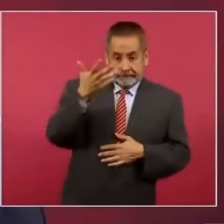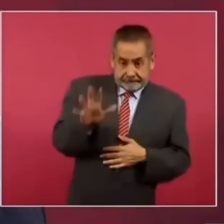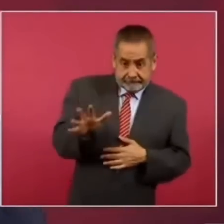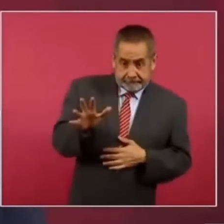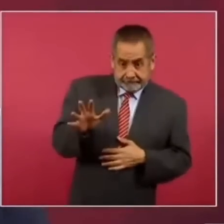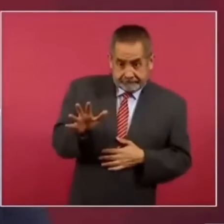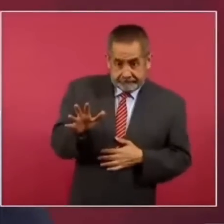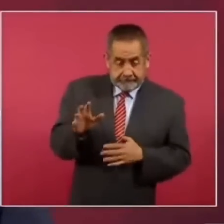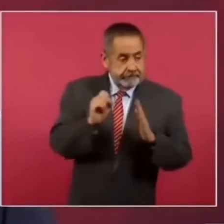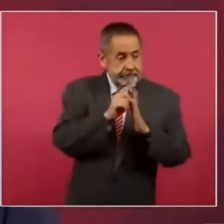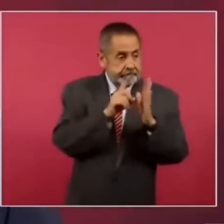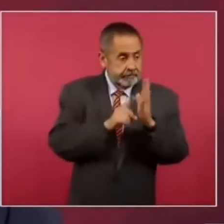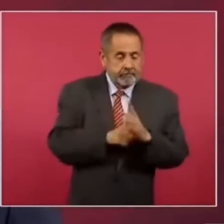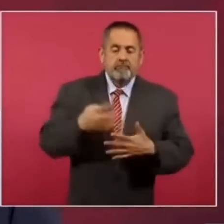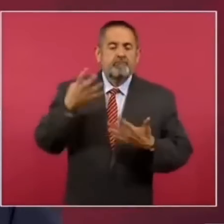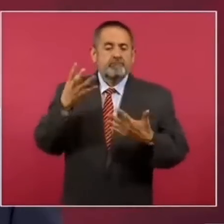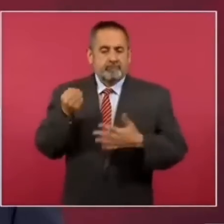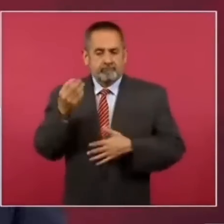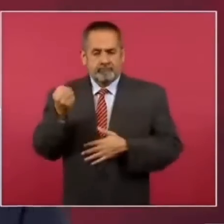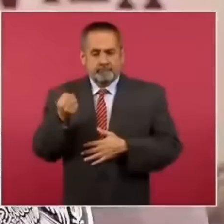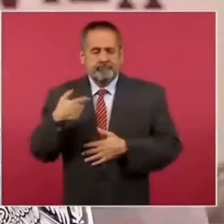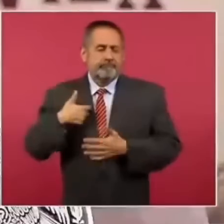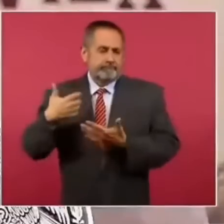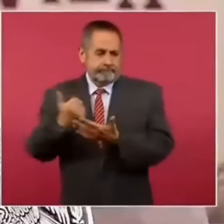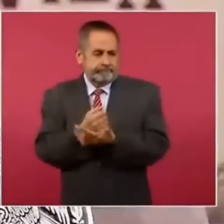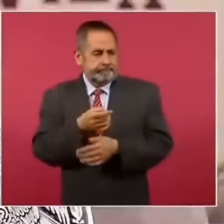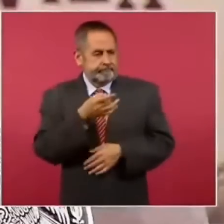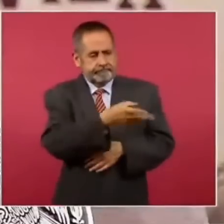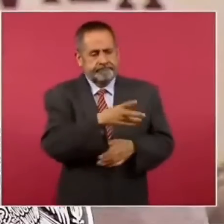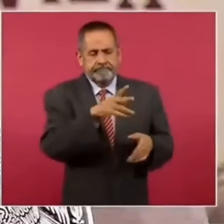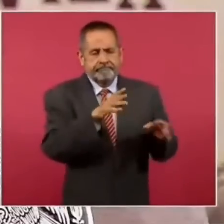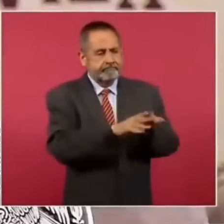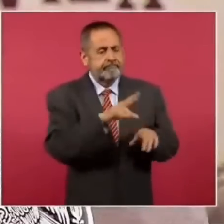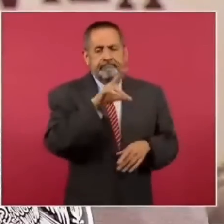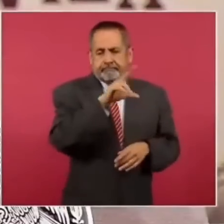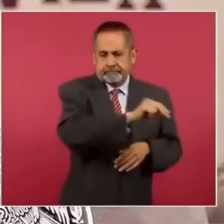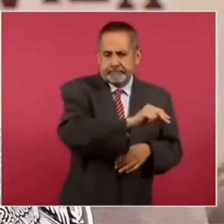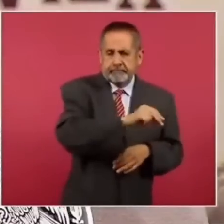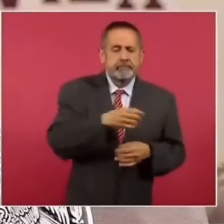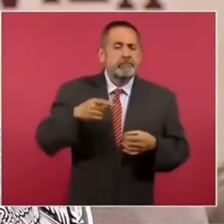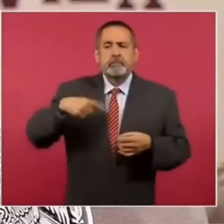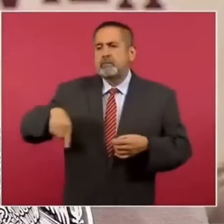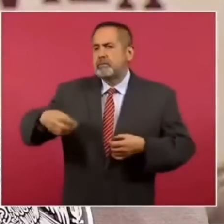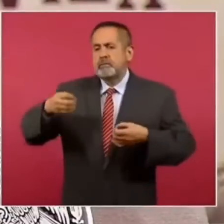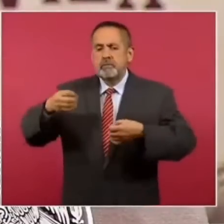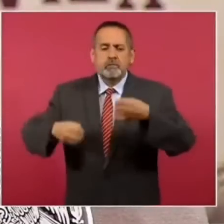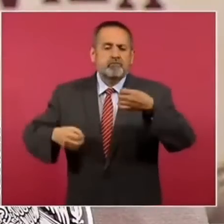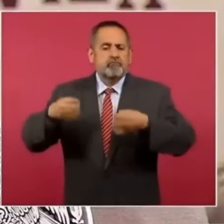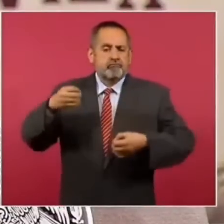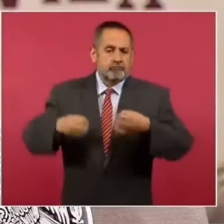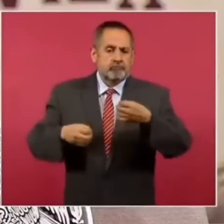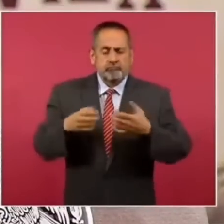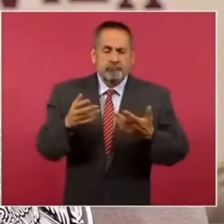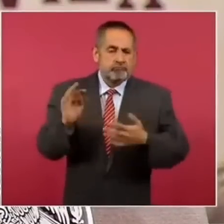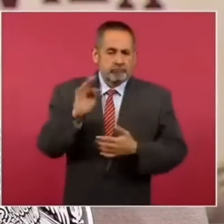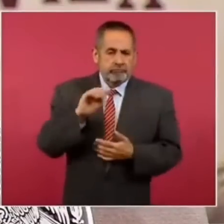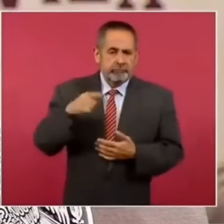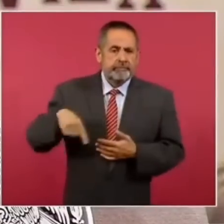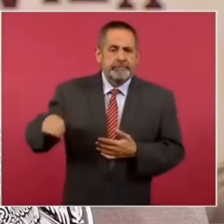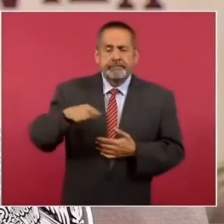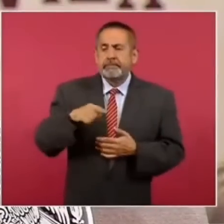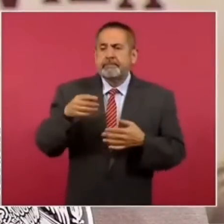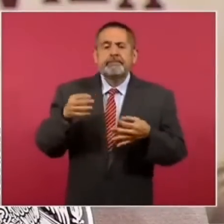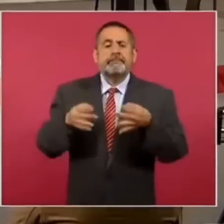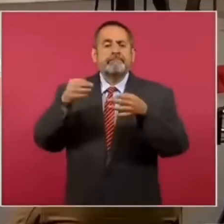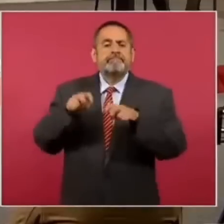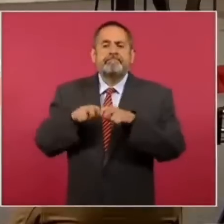10 solicitudes de amparo han sido denegadas por jueces, juezas y, si no es el caso, en